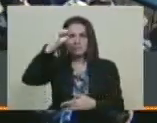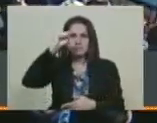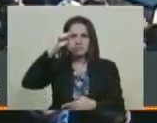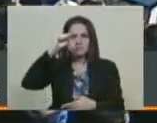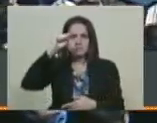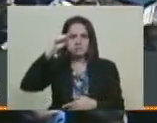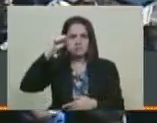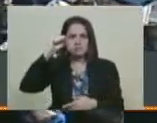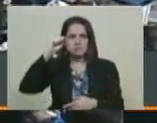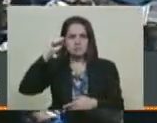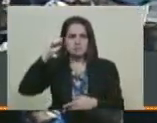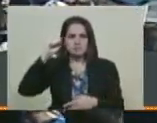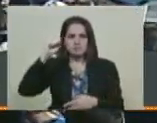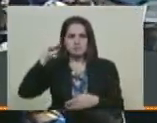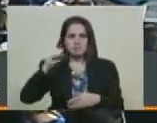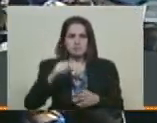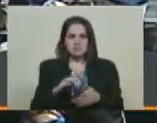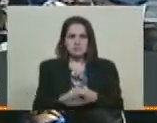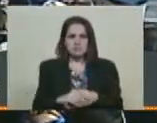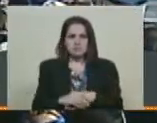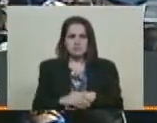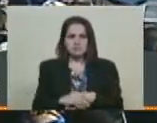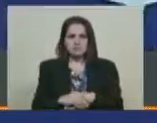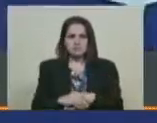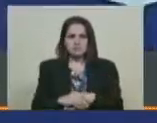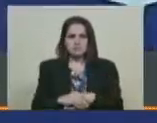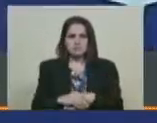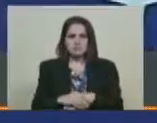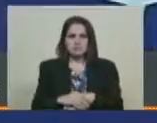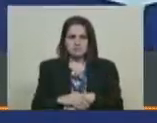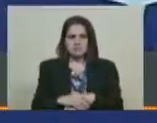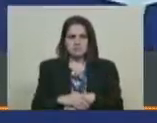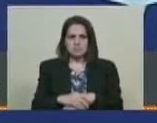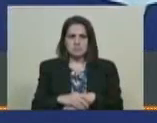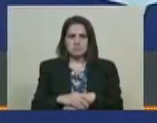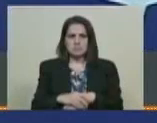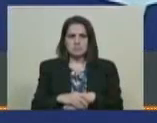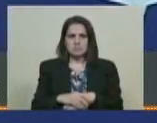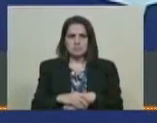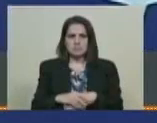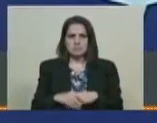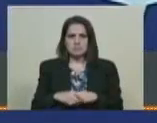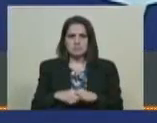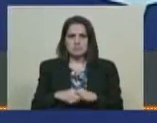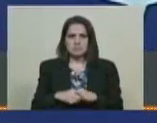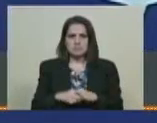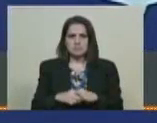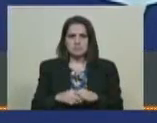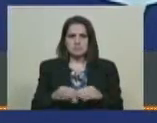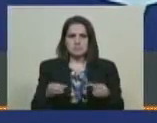Y tengo que presentar el plan de gobierno, el plan de la patria.